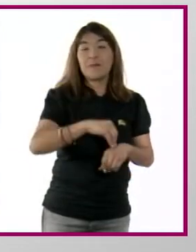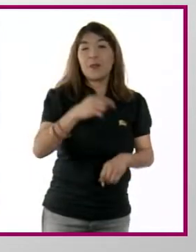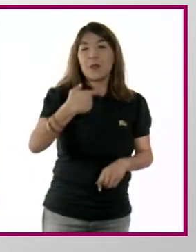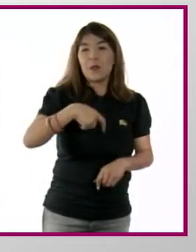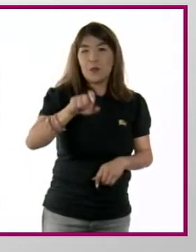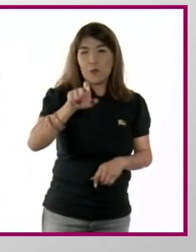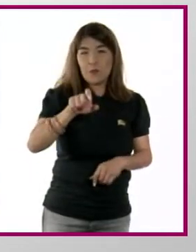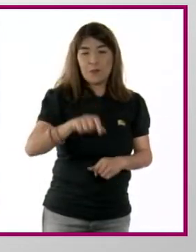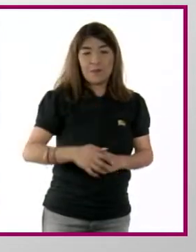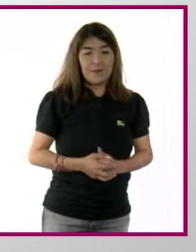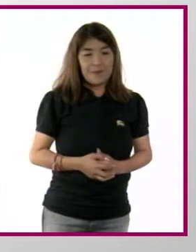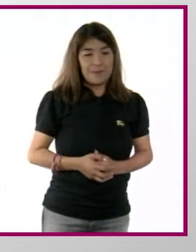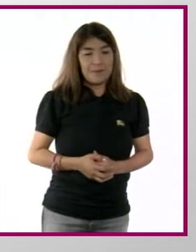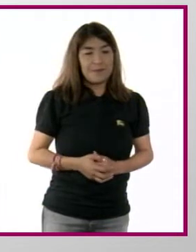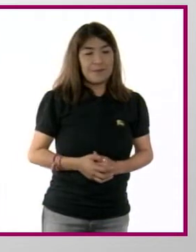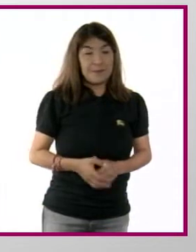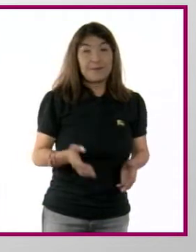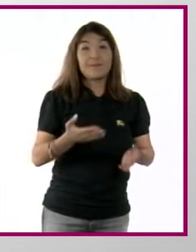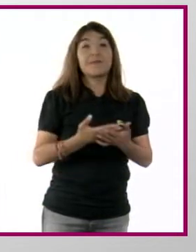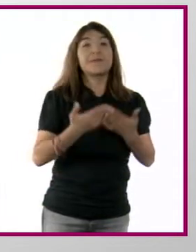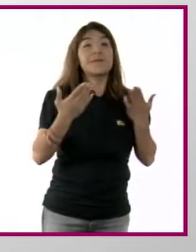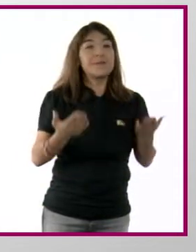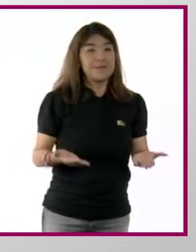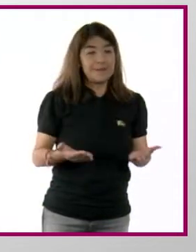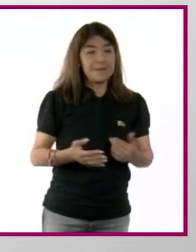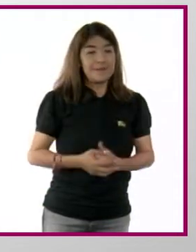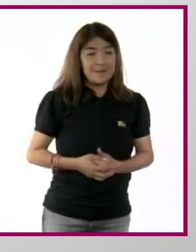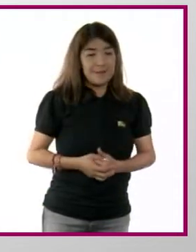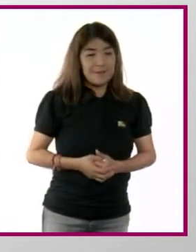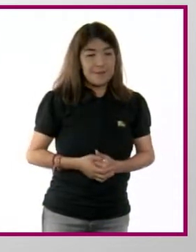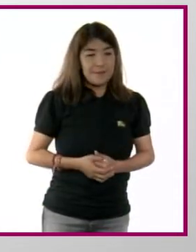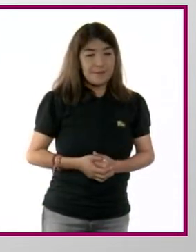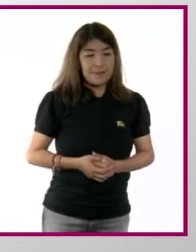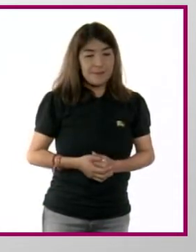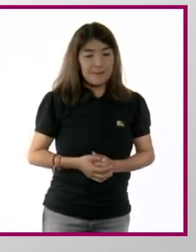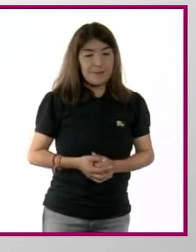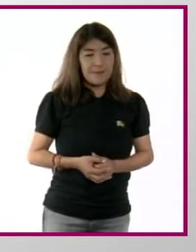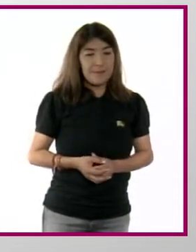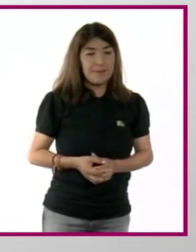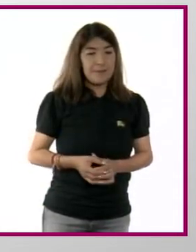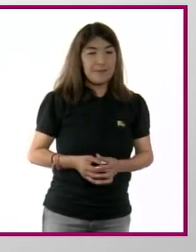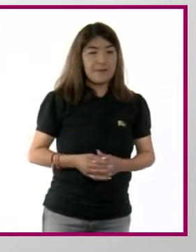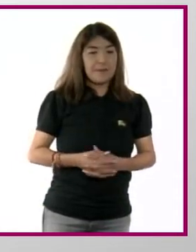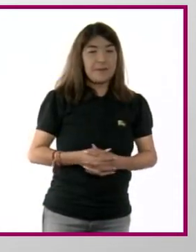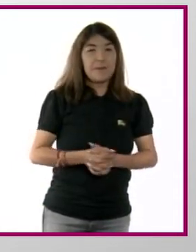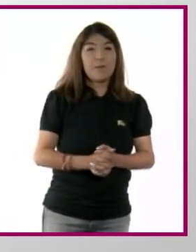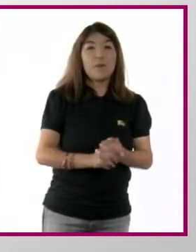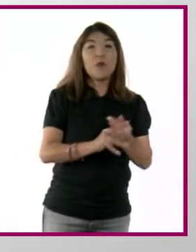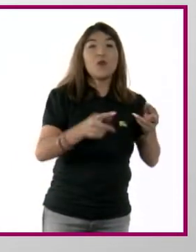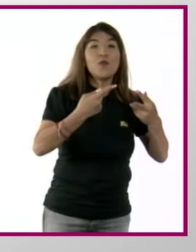Q. Ahora bien, un razonamiento tiene una cierta estructura. Partimos de